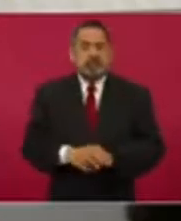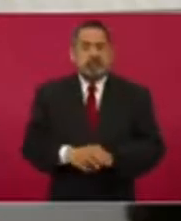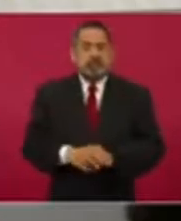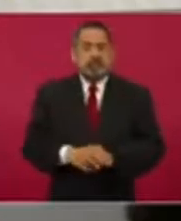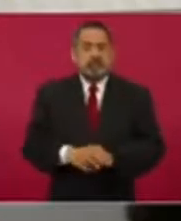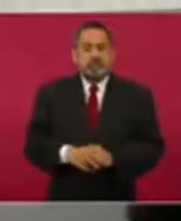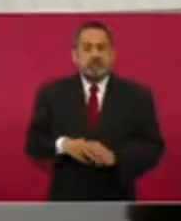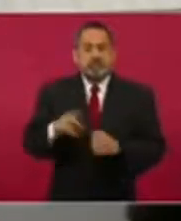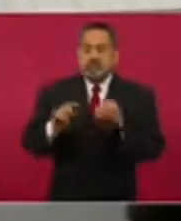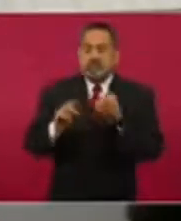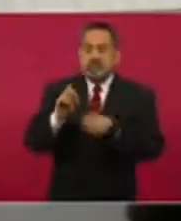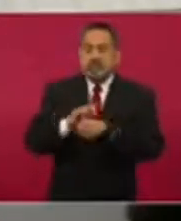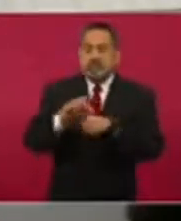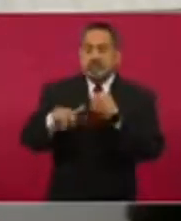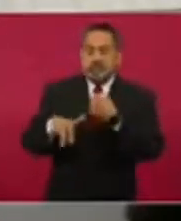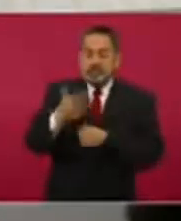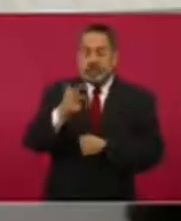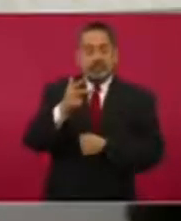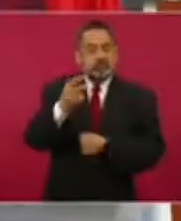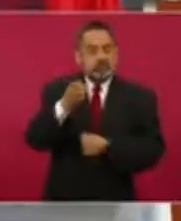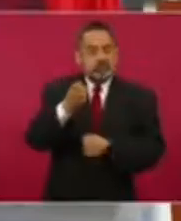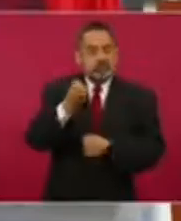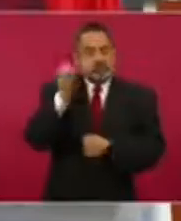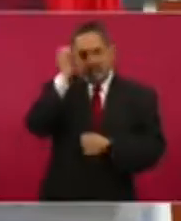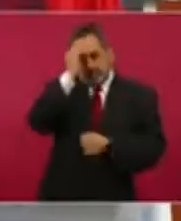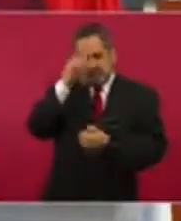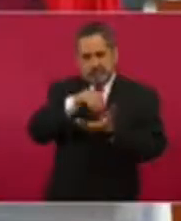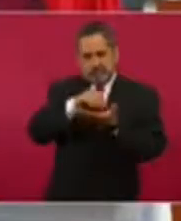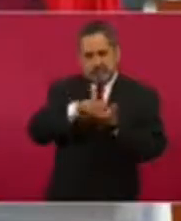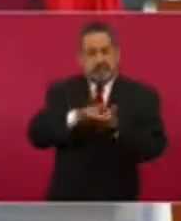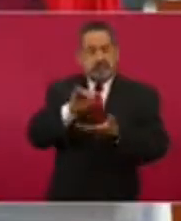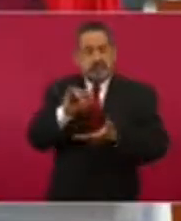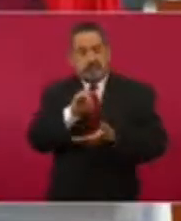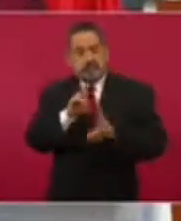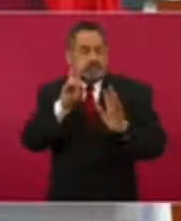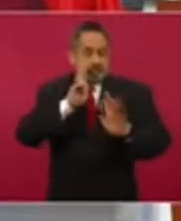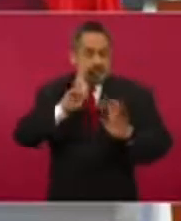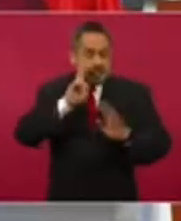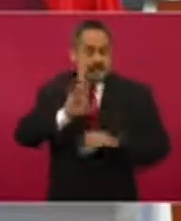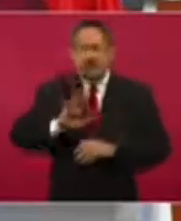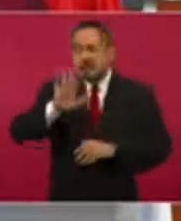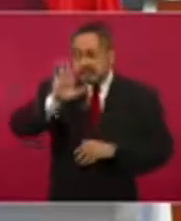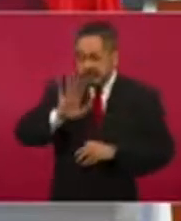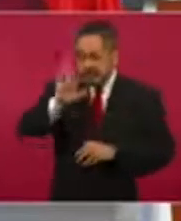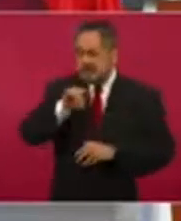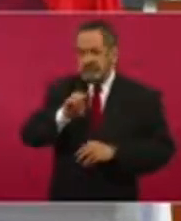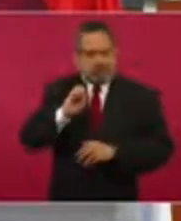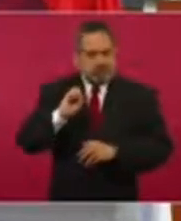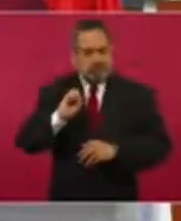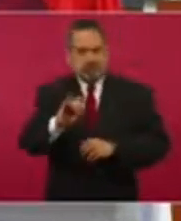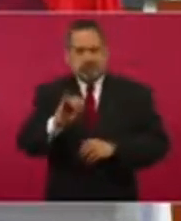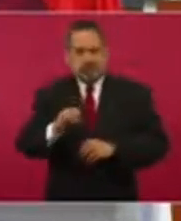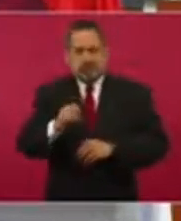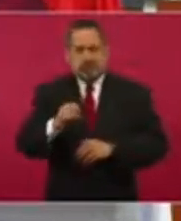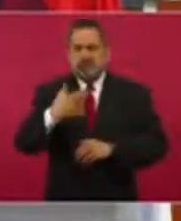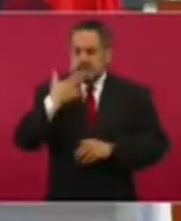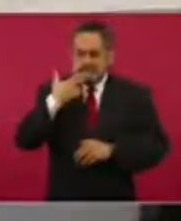El 13 de enero se tiene una opinión. Todo indica de que es eficaz.